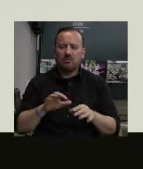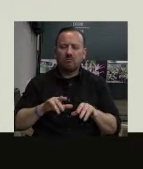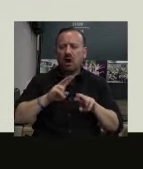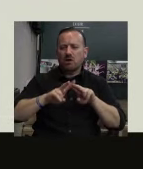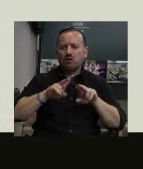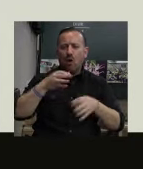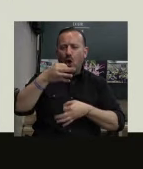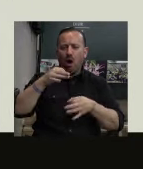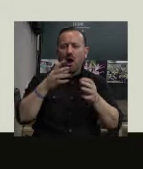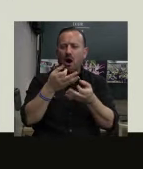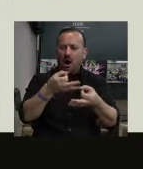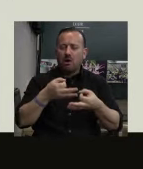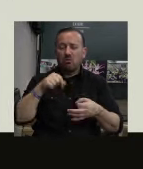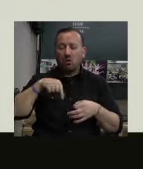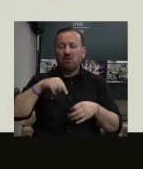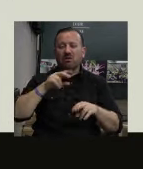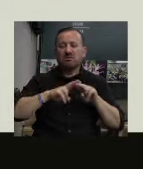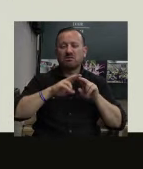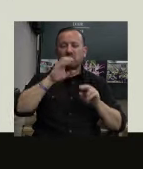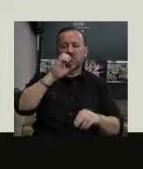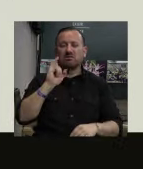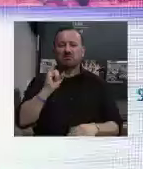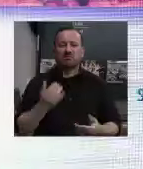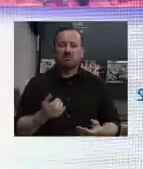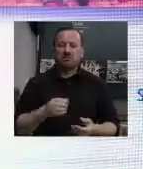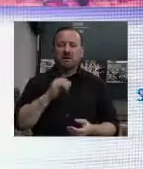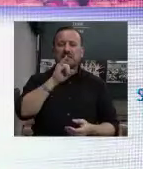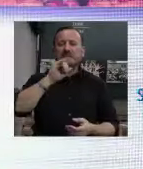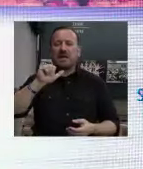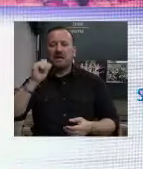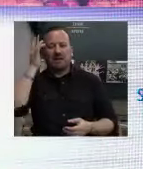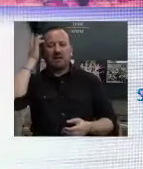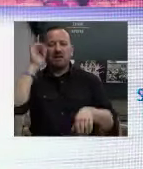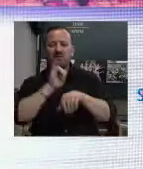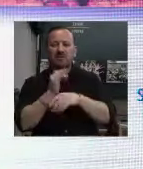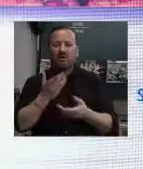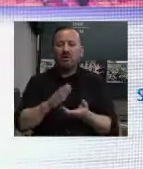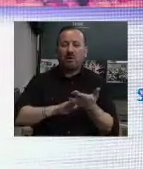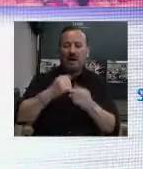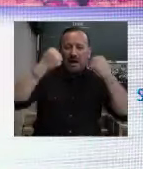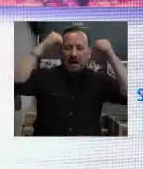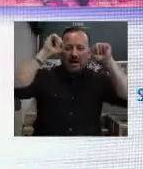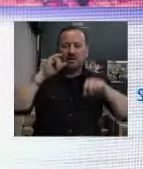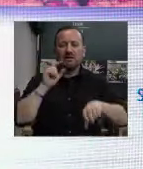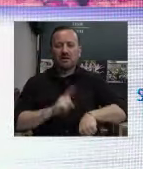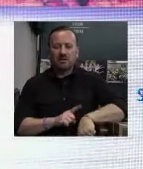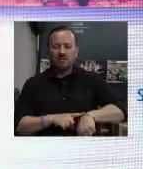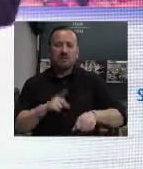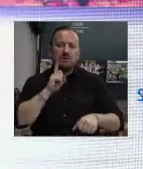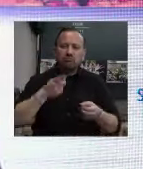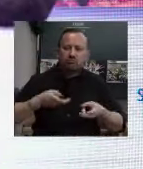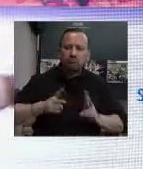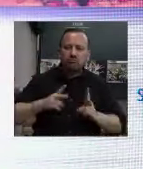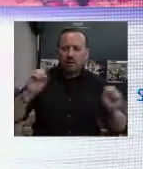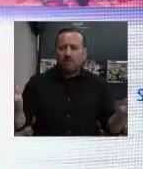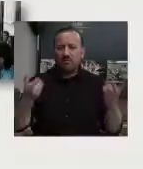hacemos con Inteligencia artificial a que ganen tiempo a que tengan habilitaciones para la vida